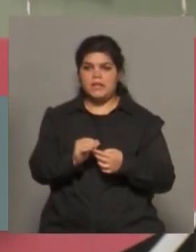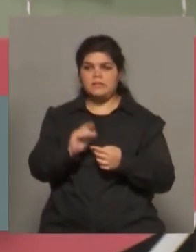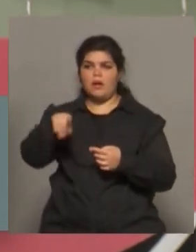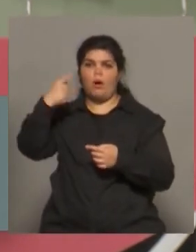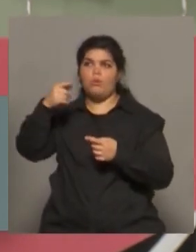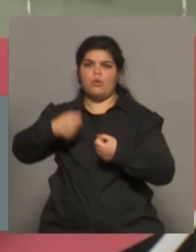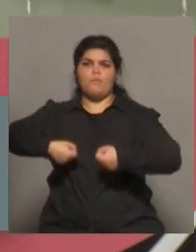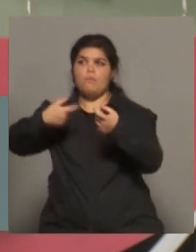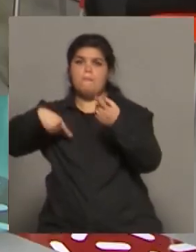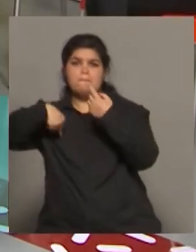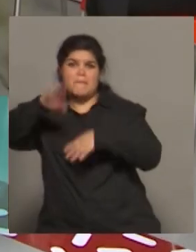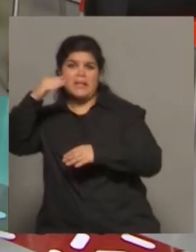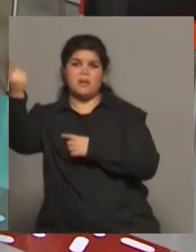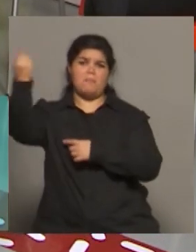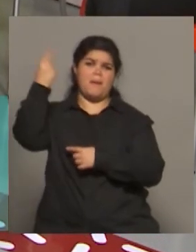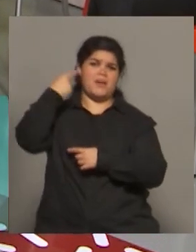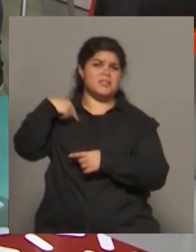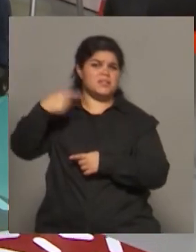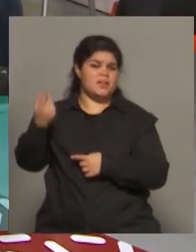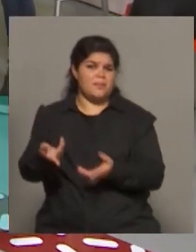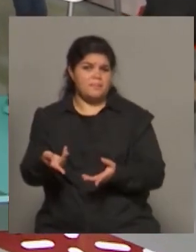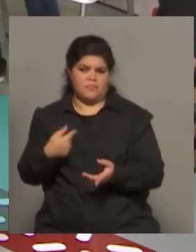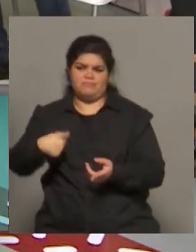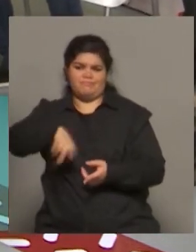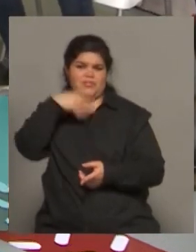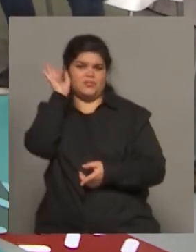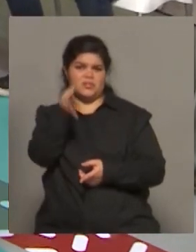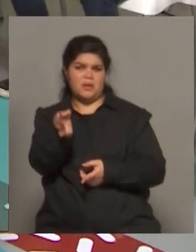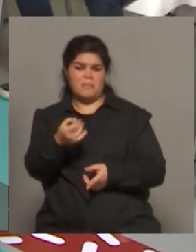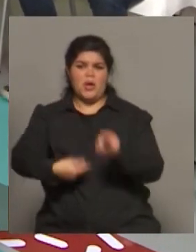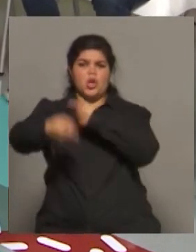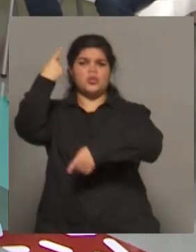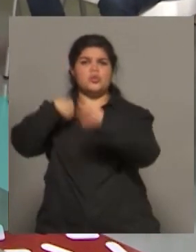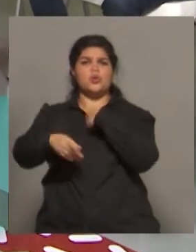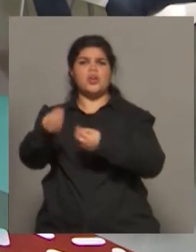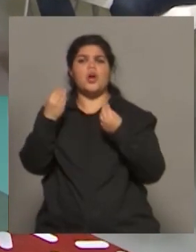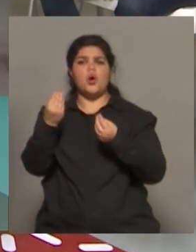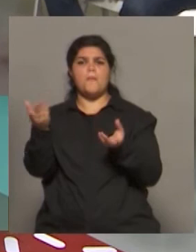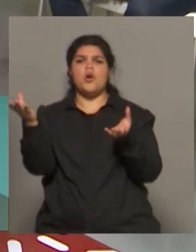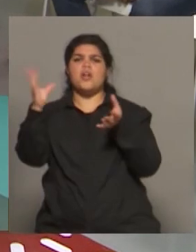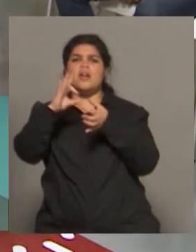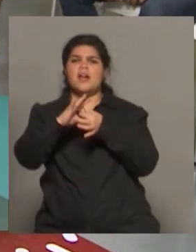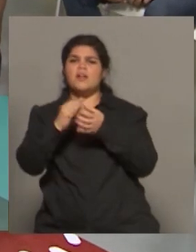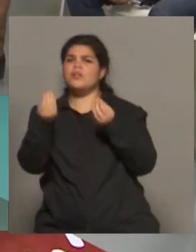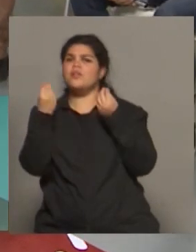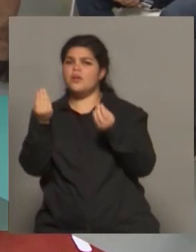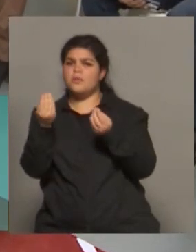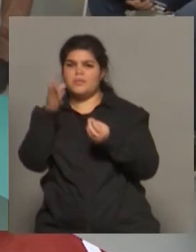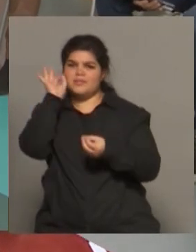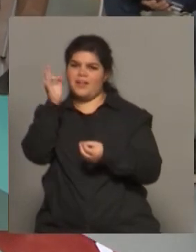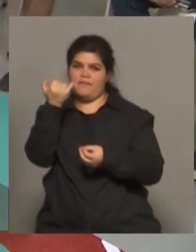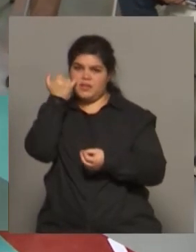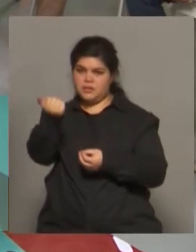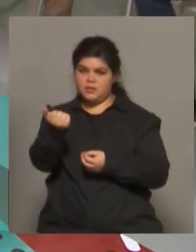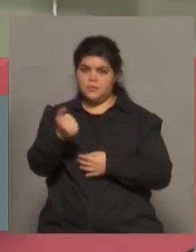hegemónicas y sabemos cómo son, digamos, tenemos una historia que podemos observar cómo han sido este tipo de relaciones. Entonces me parece de que si